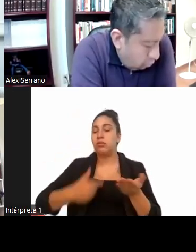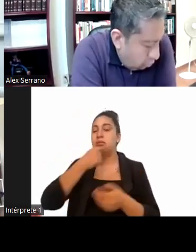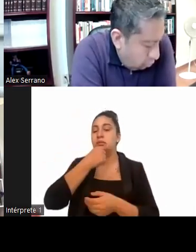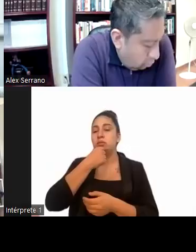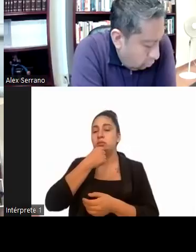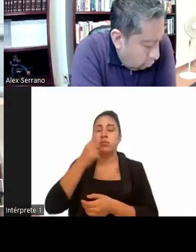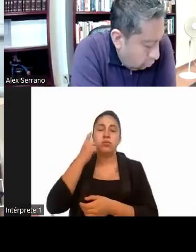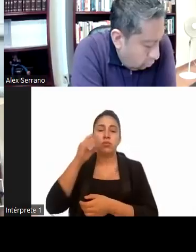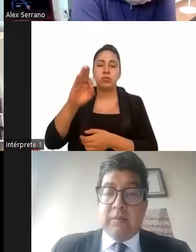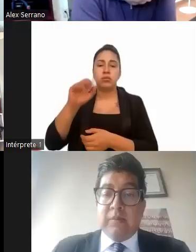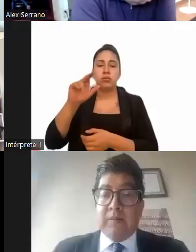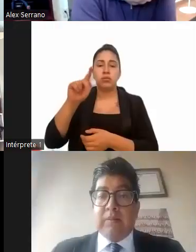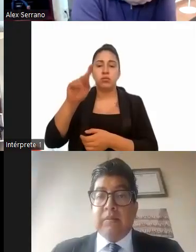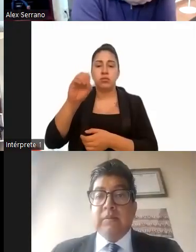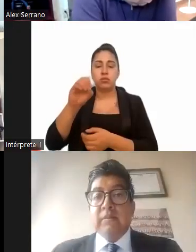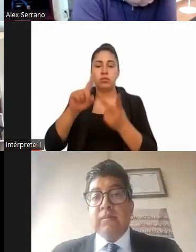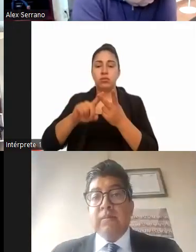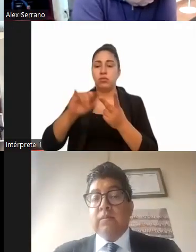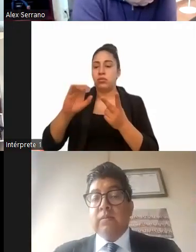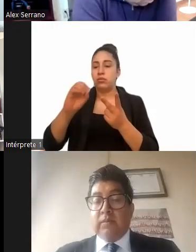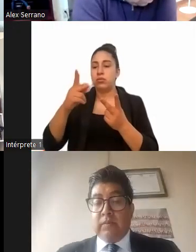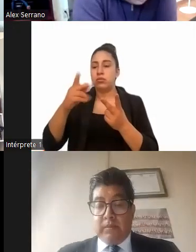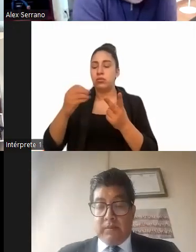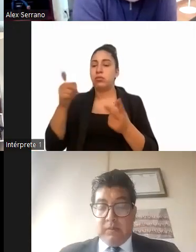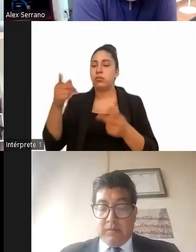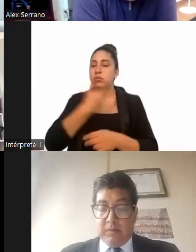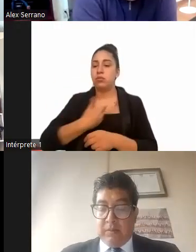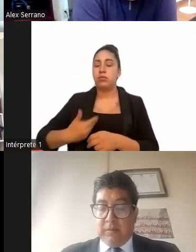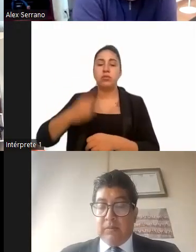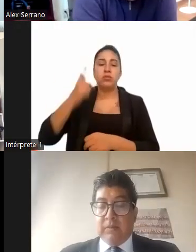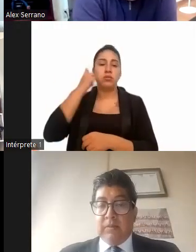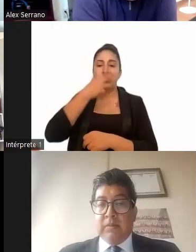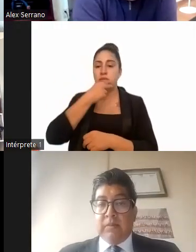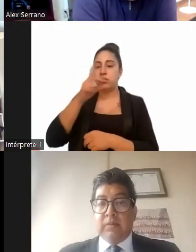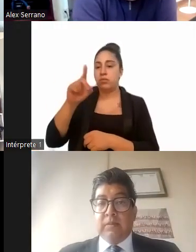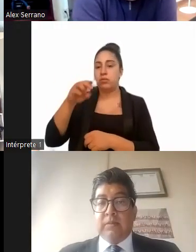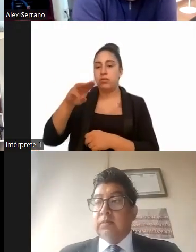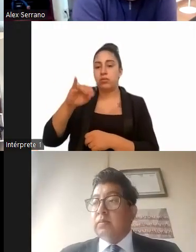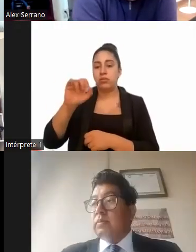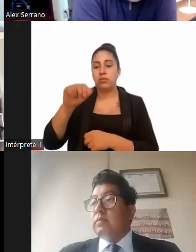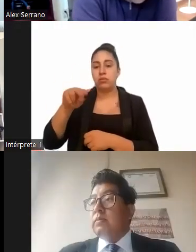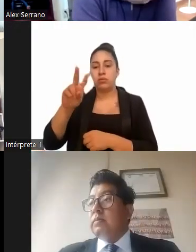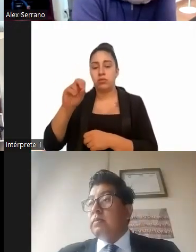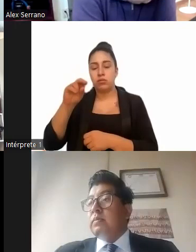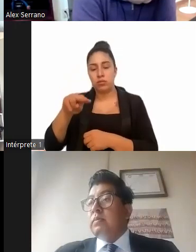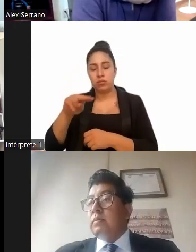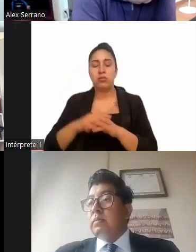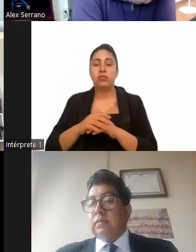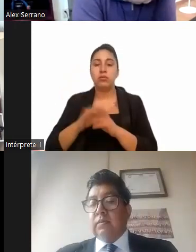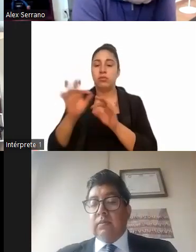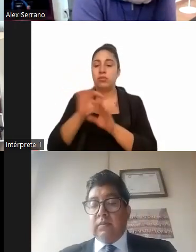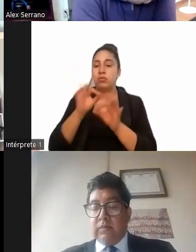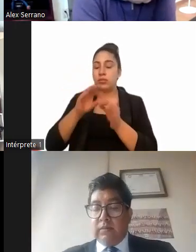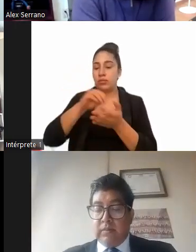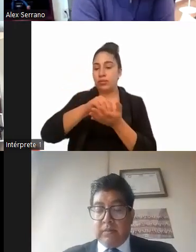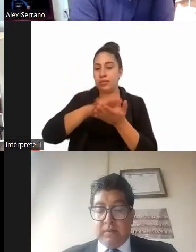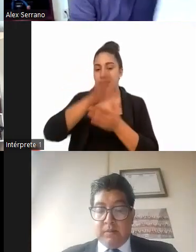Zamorano Esparza y la JUCOPO por el diputado Cristian Damián von Roerich de la Isla, de conformidad al acuerdo